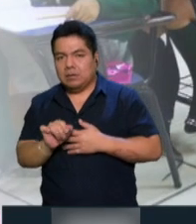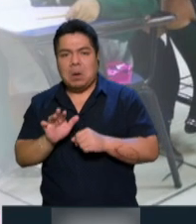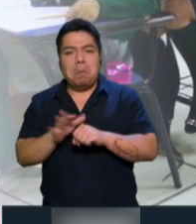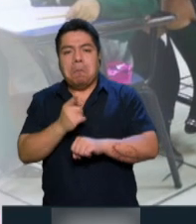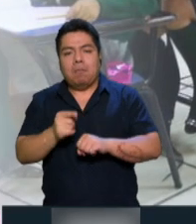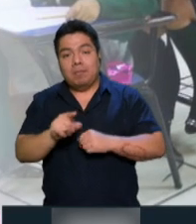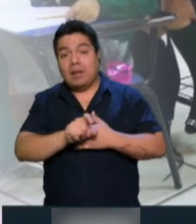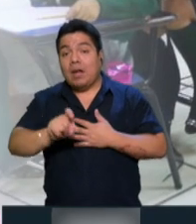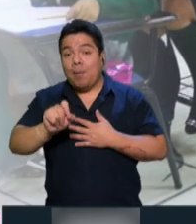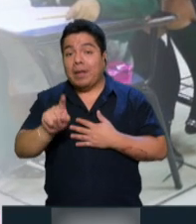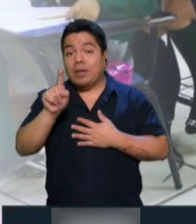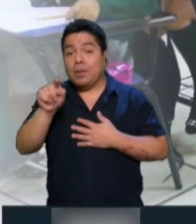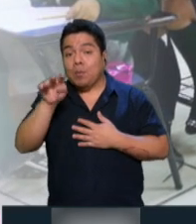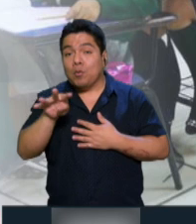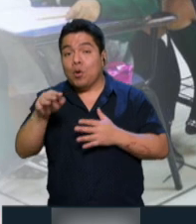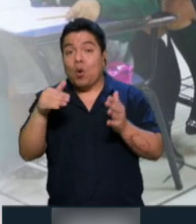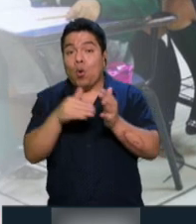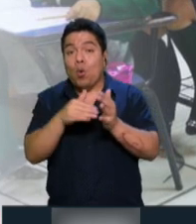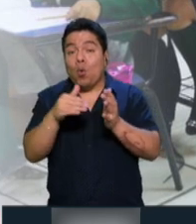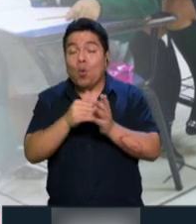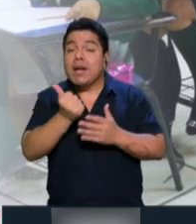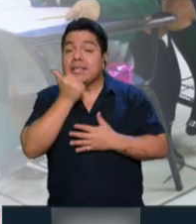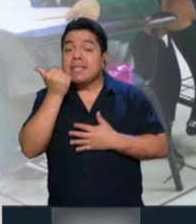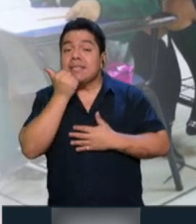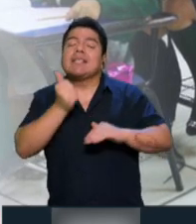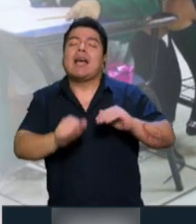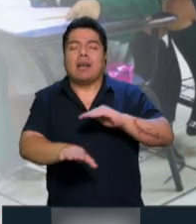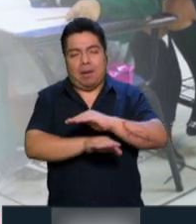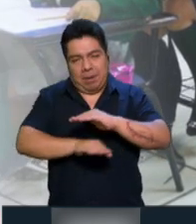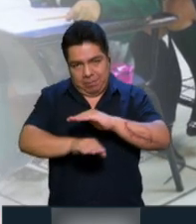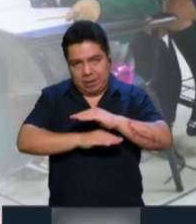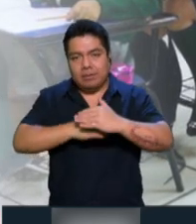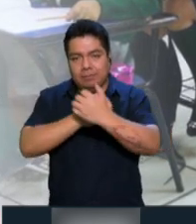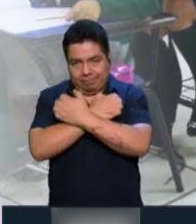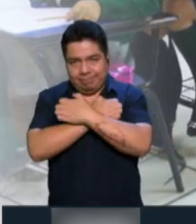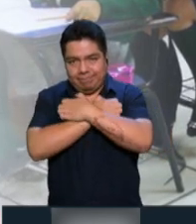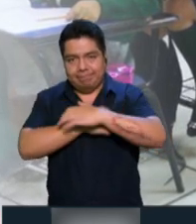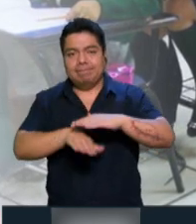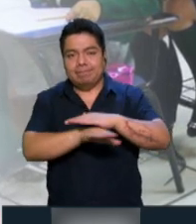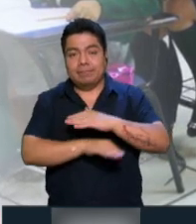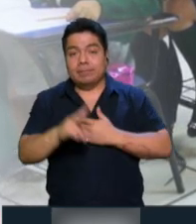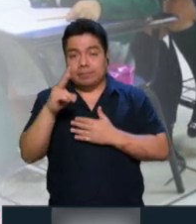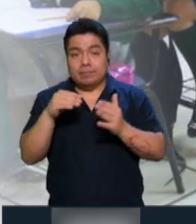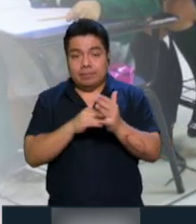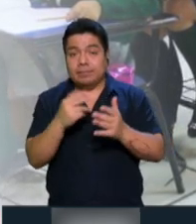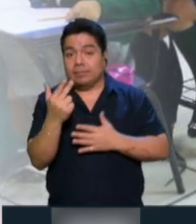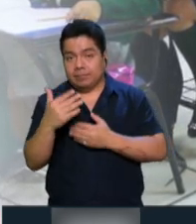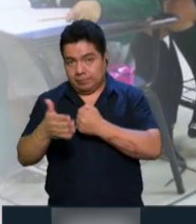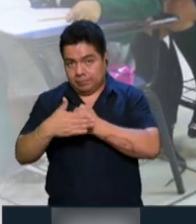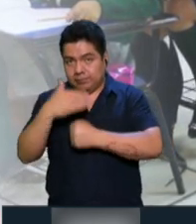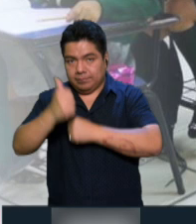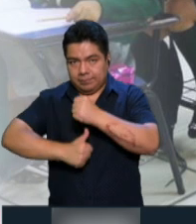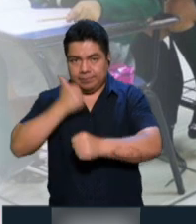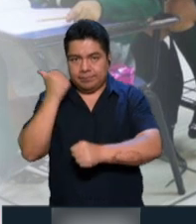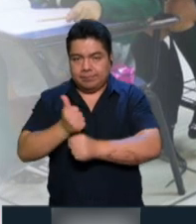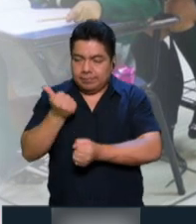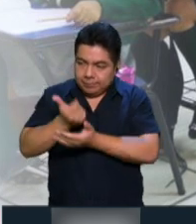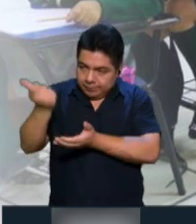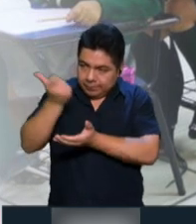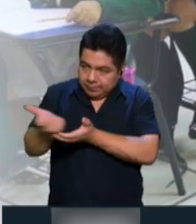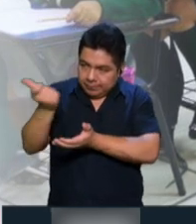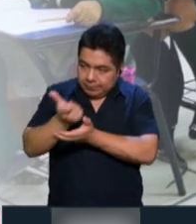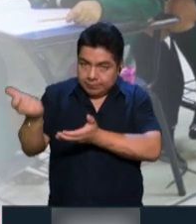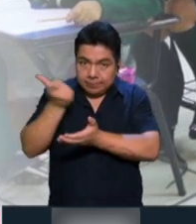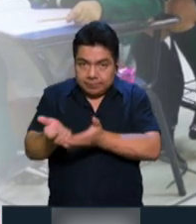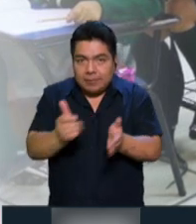beneficiar a 21.4 millones de estudiantes de educación básica, y detalló que en 2025, el año entrante, este apoyo se implementará en